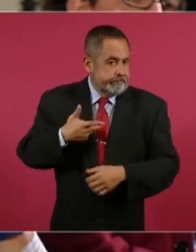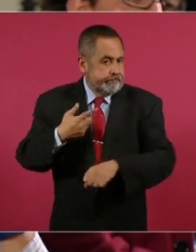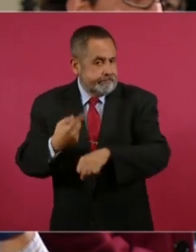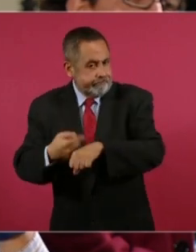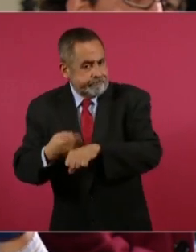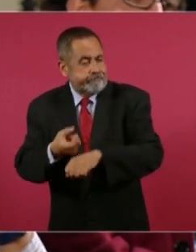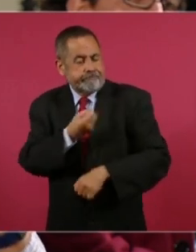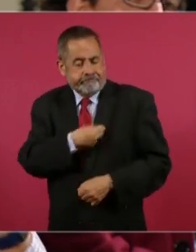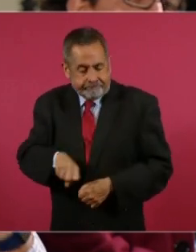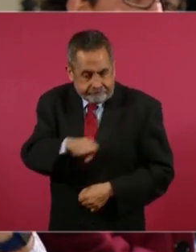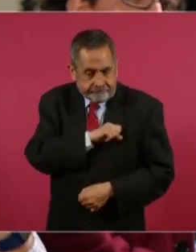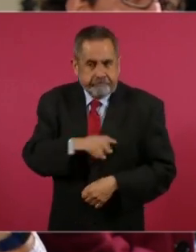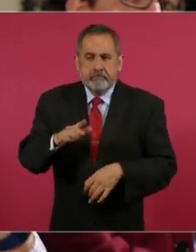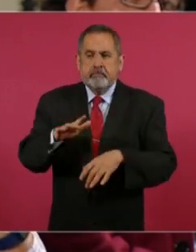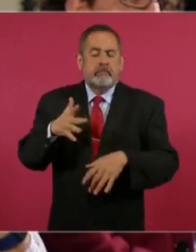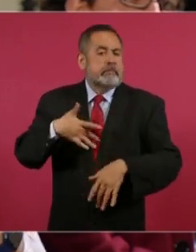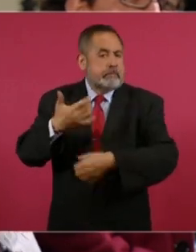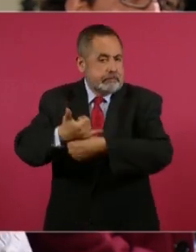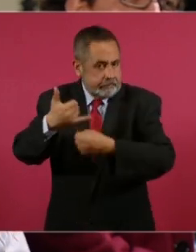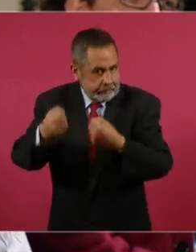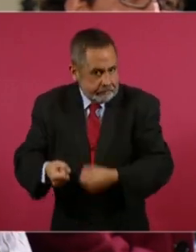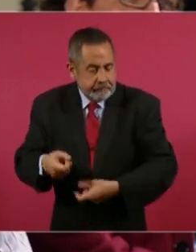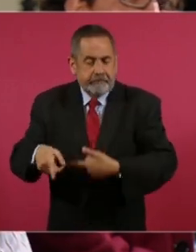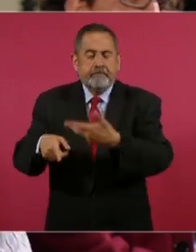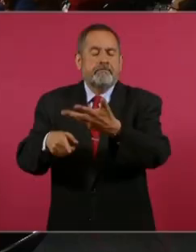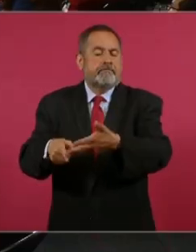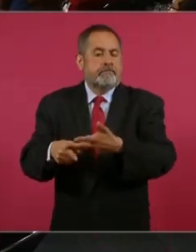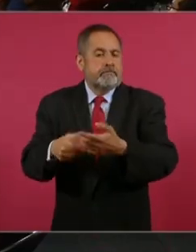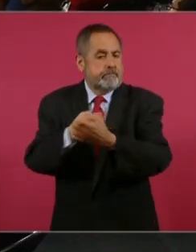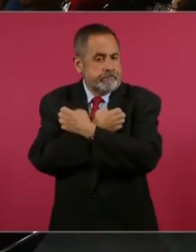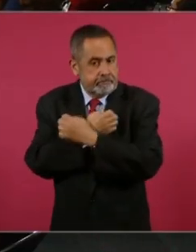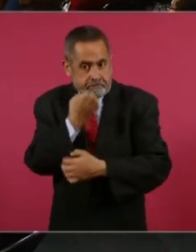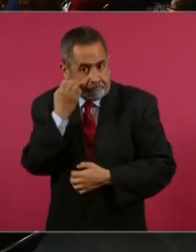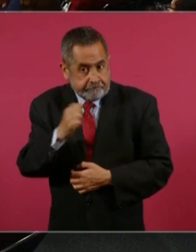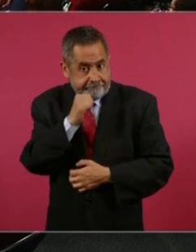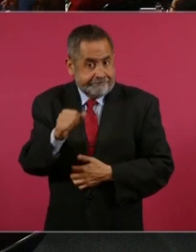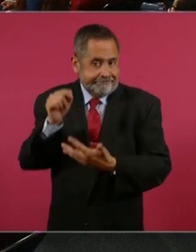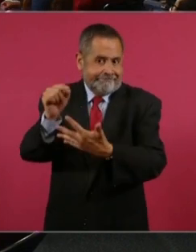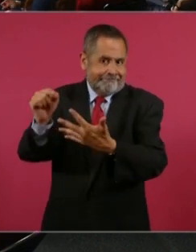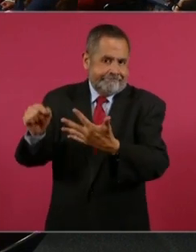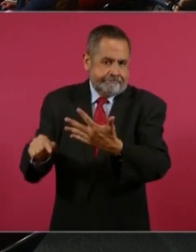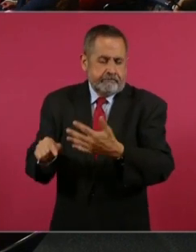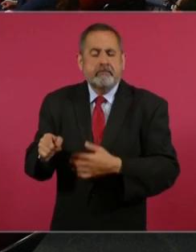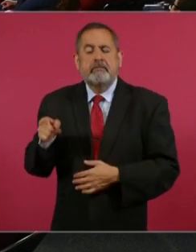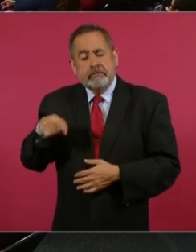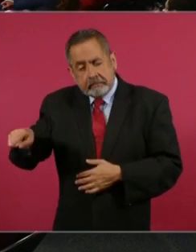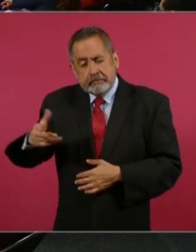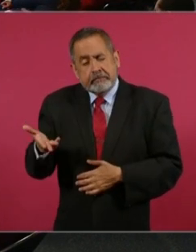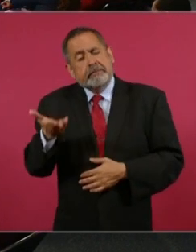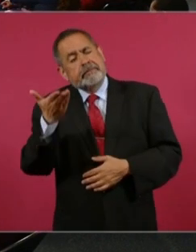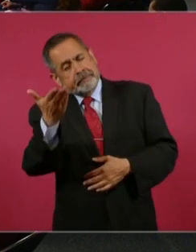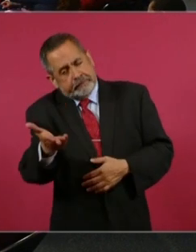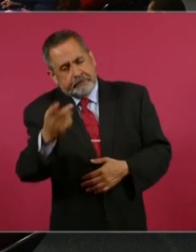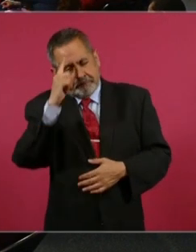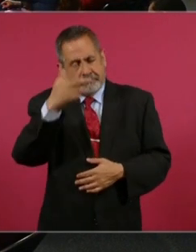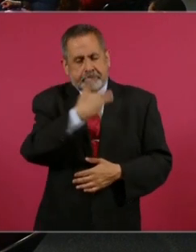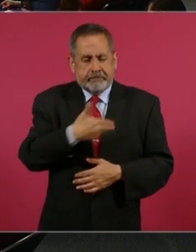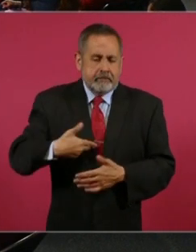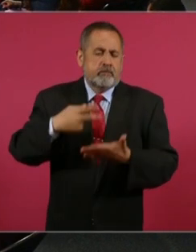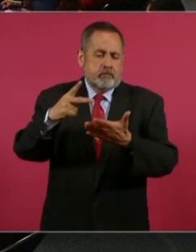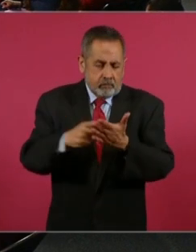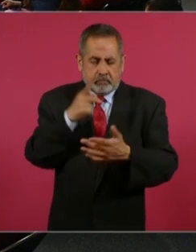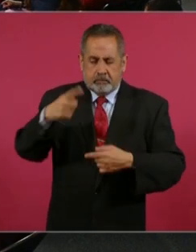tema de seguridad, con el tema de servicio educativo, y pues vuelven a pedirle, presidente,